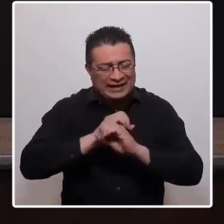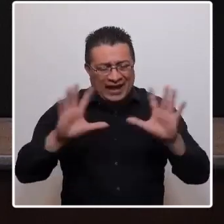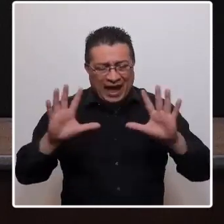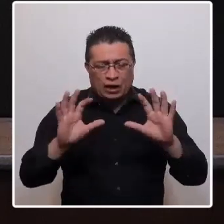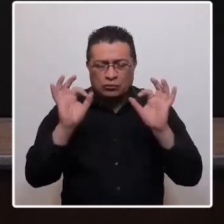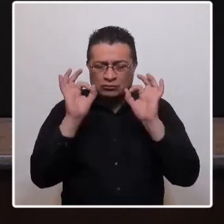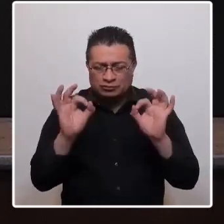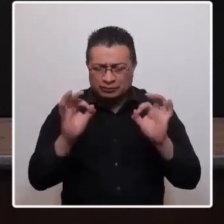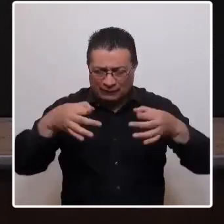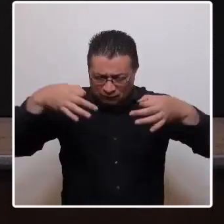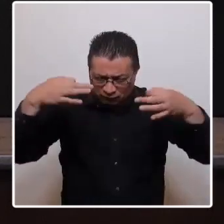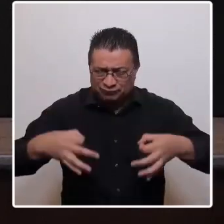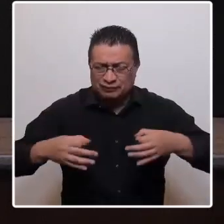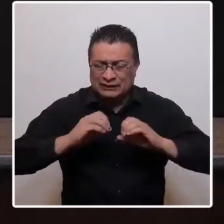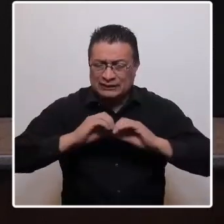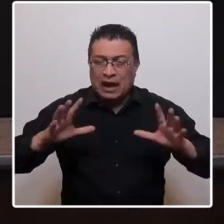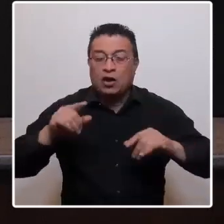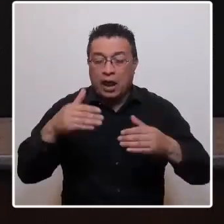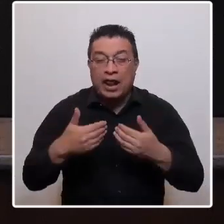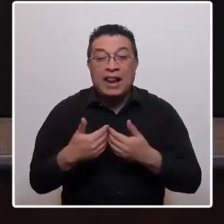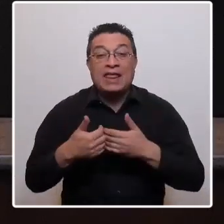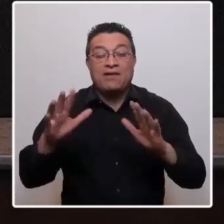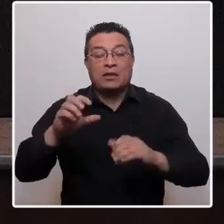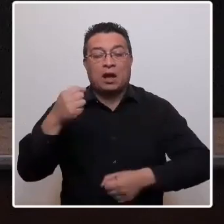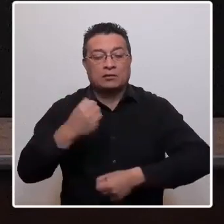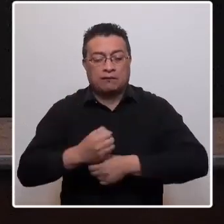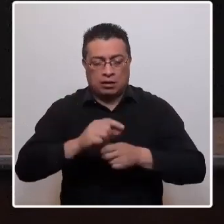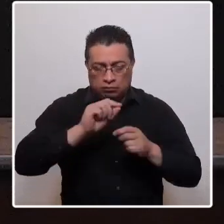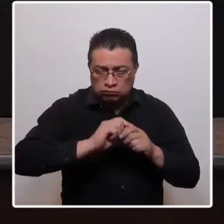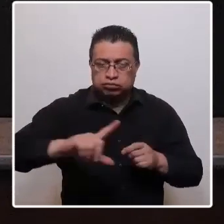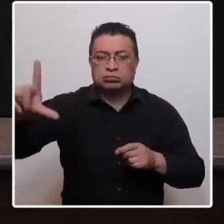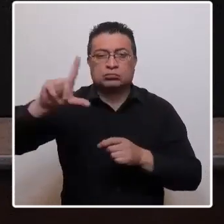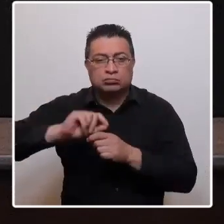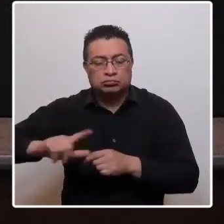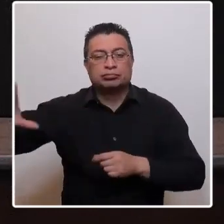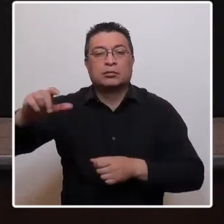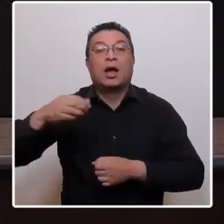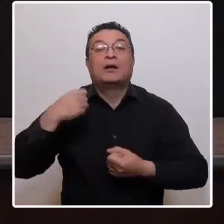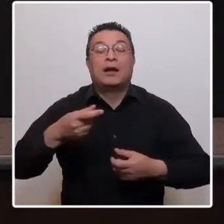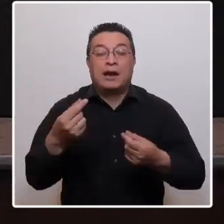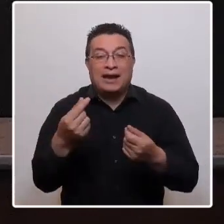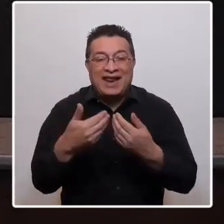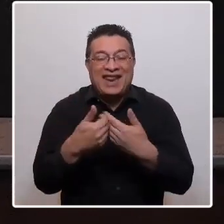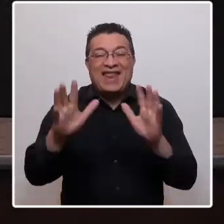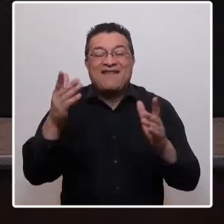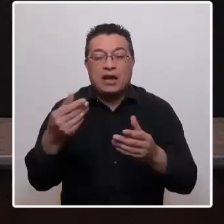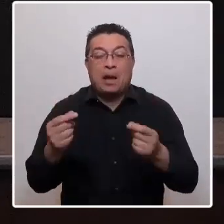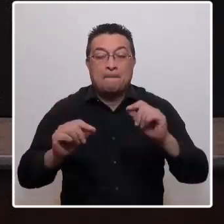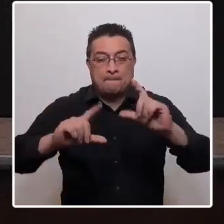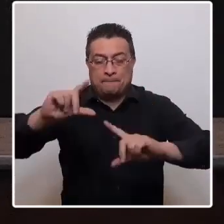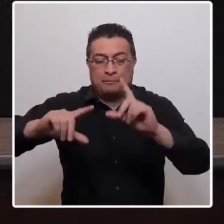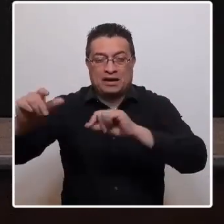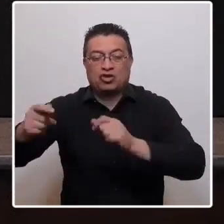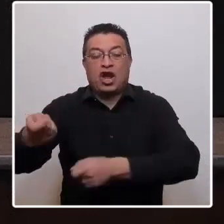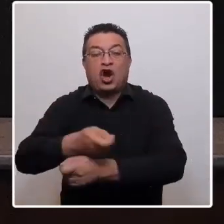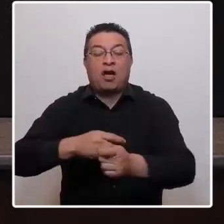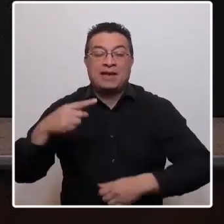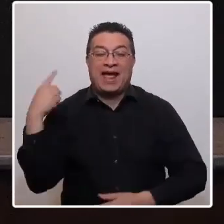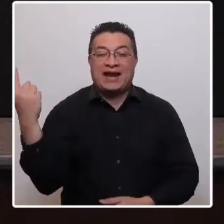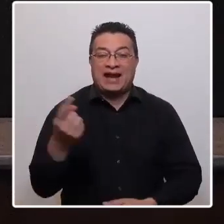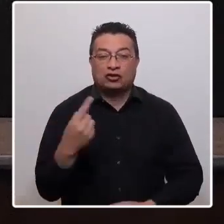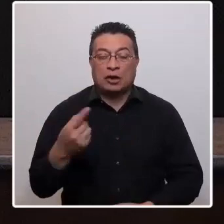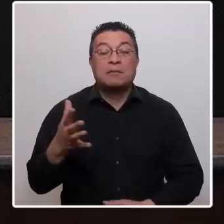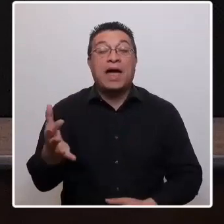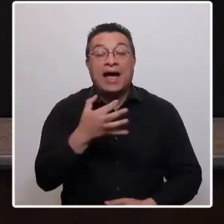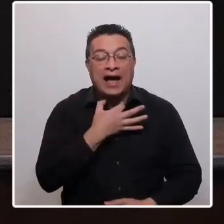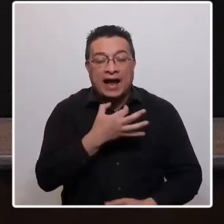precisa y categórica, la libertad de emprendimiento, la libertad de precios en el desarrollo de la economía nacional, que se